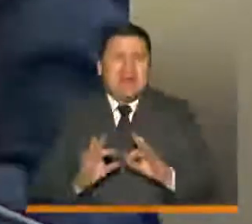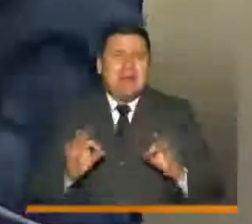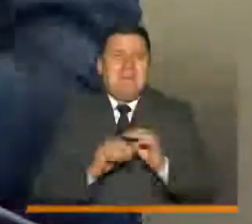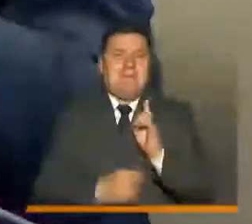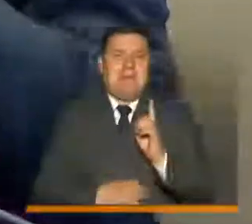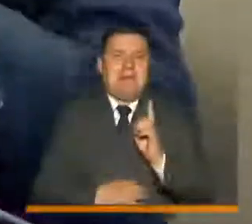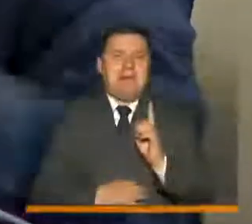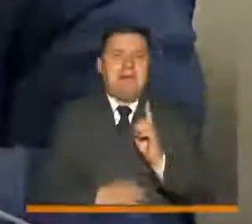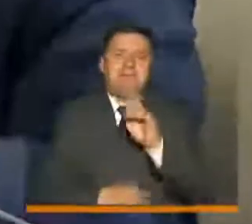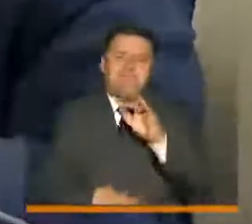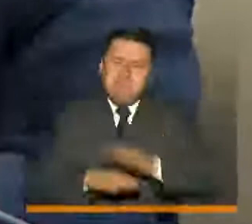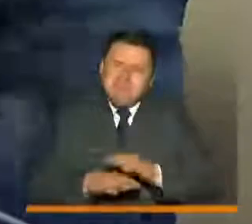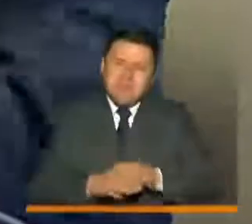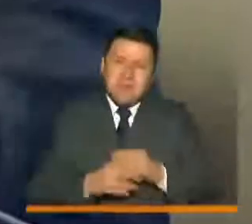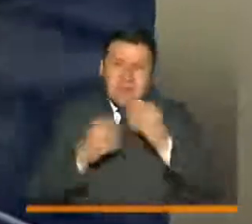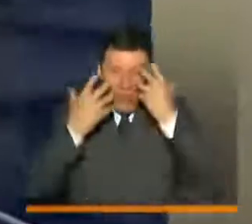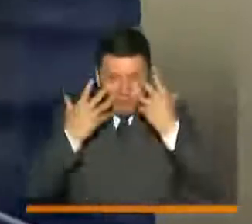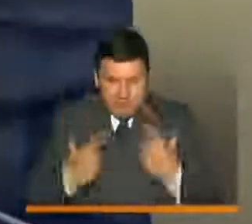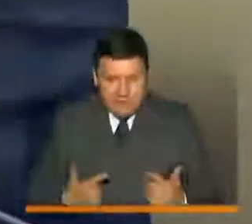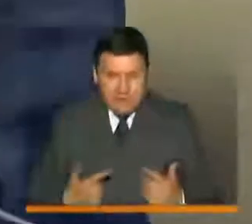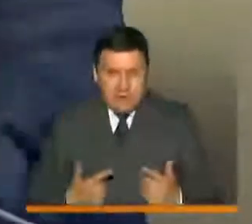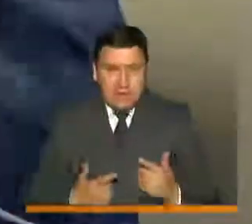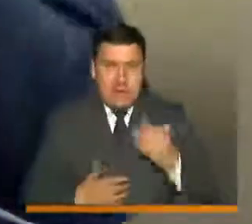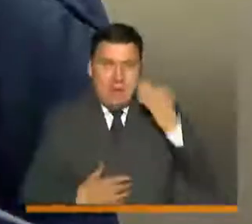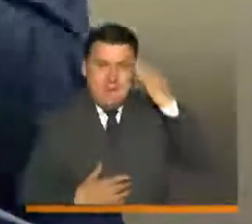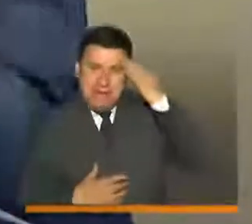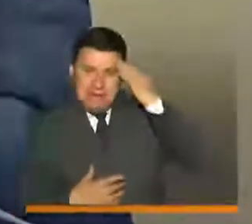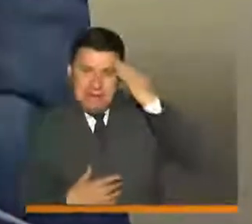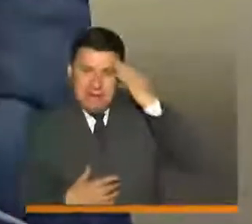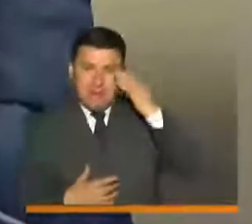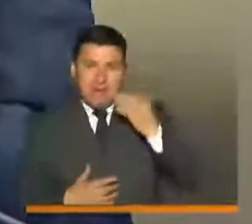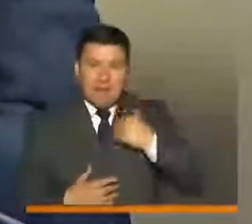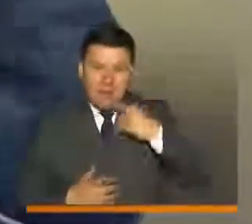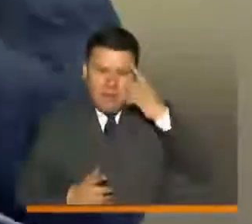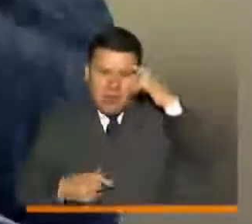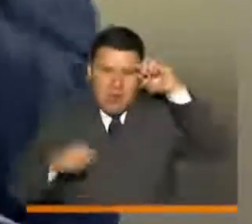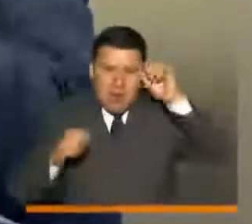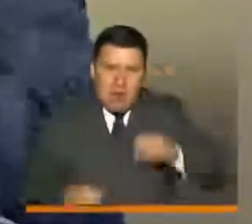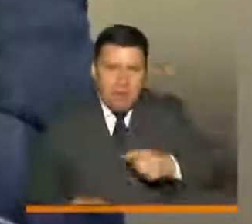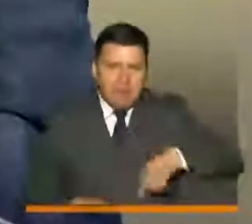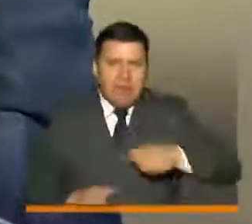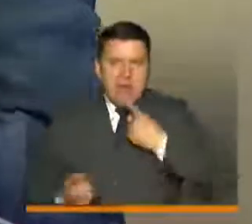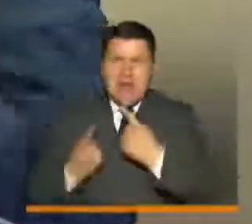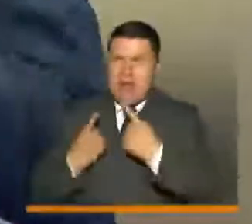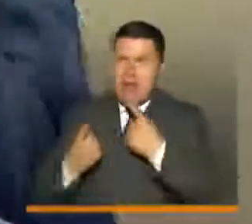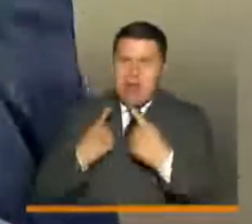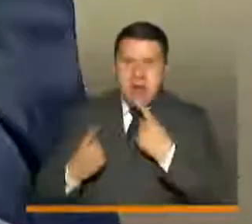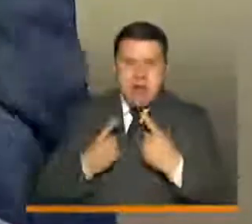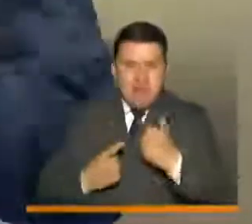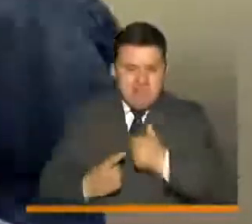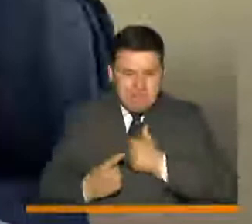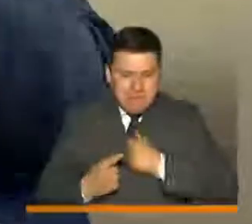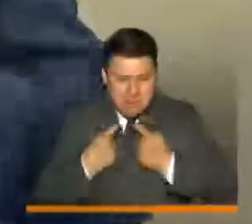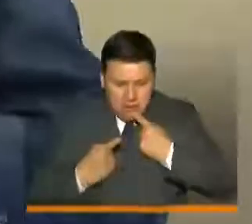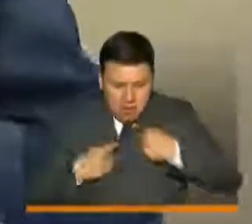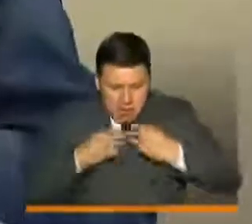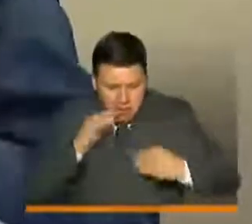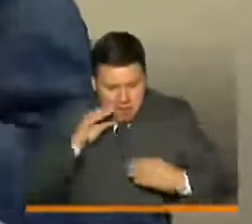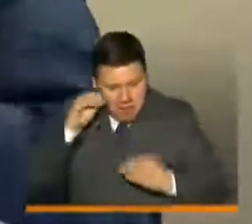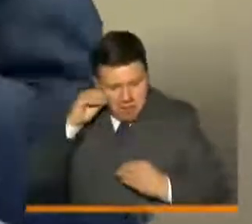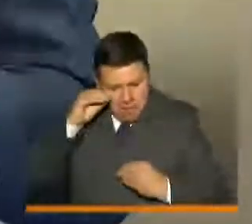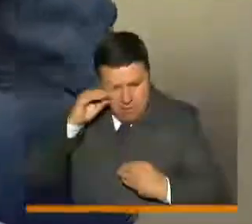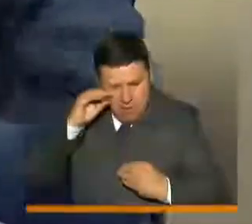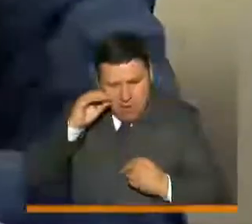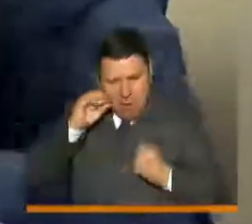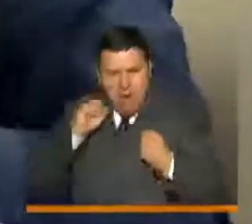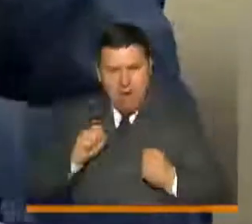absolutamente necesario. Entonces, en términos físicos, en términos mentales, si somos capaces de hablar de nosotros mismos y de reconocer la